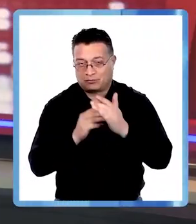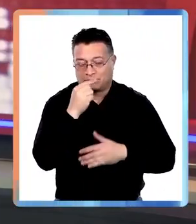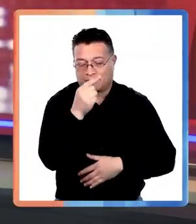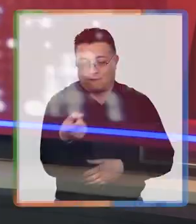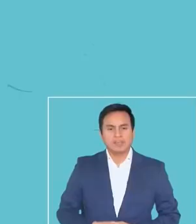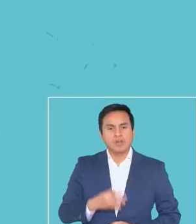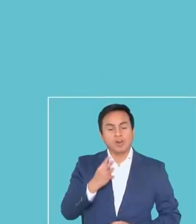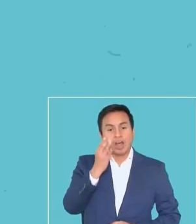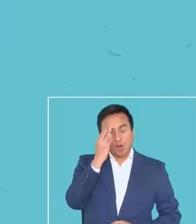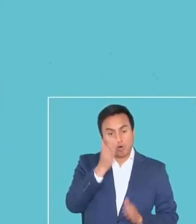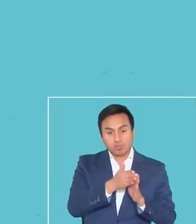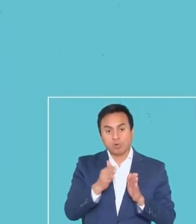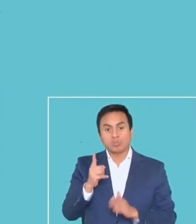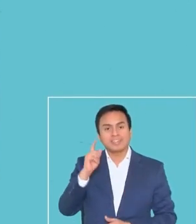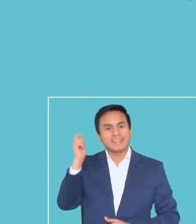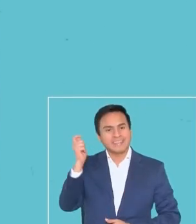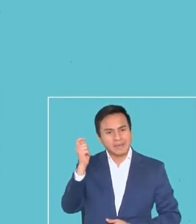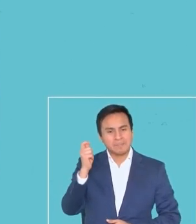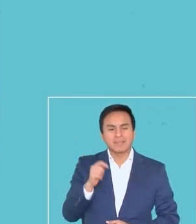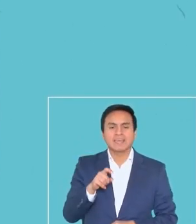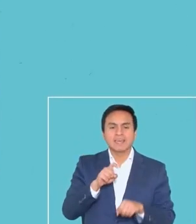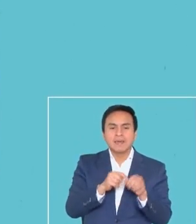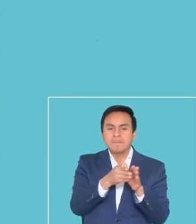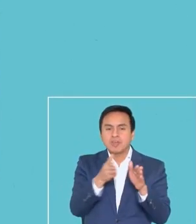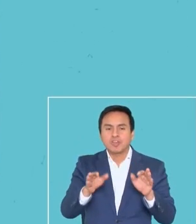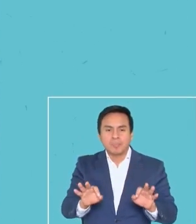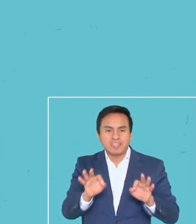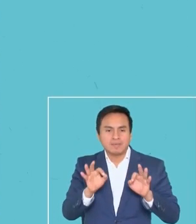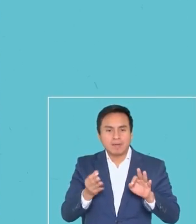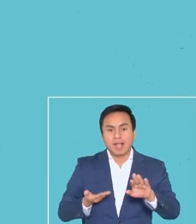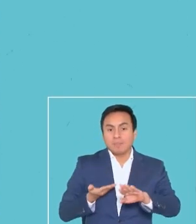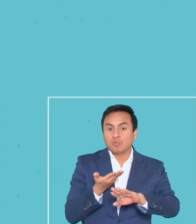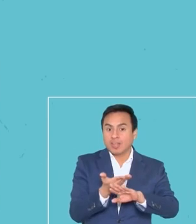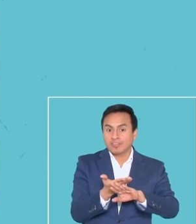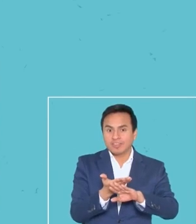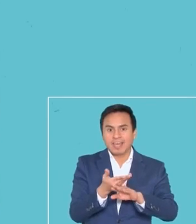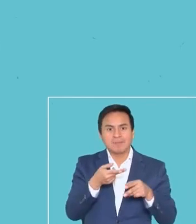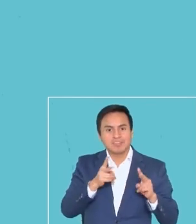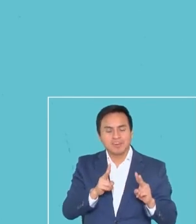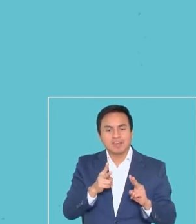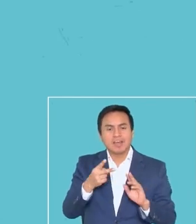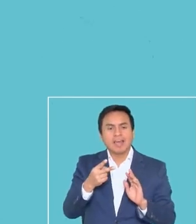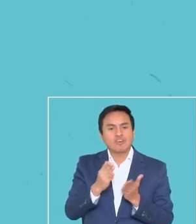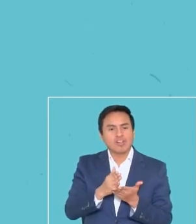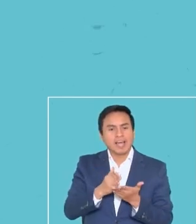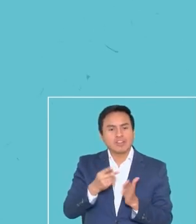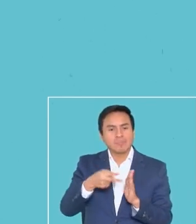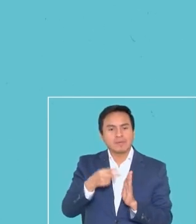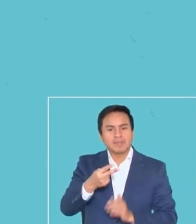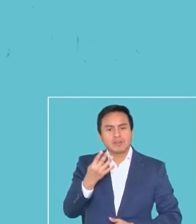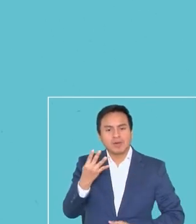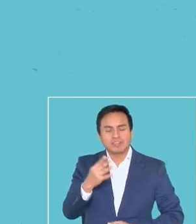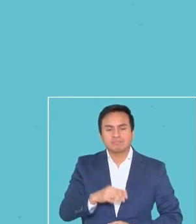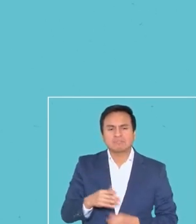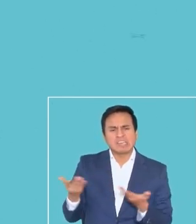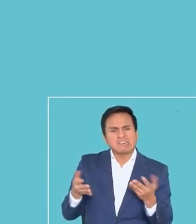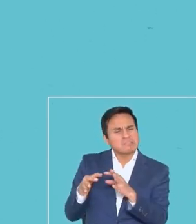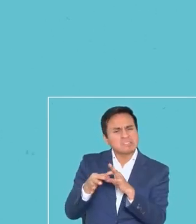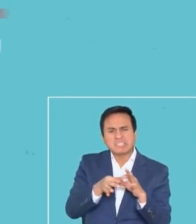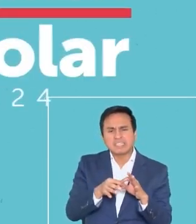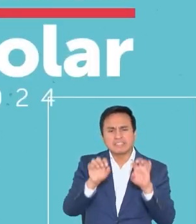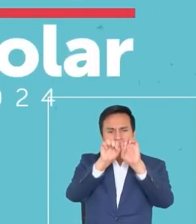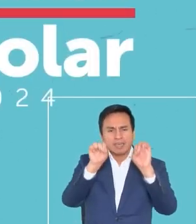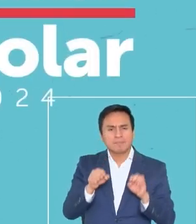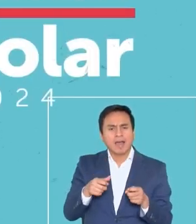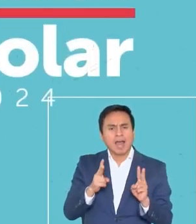vayan. Entre el 4 de agosto y el 1 de septiembre es el periodo principal de postulación a admisión escolar 2024. ¿Pero